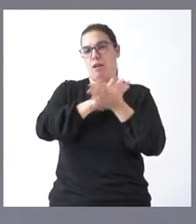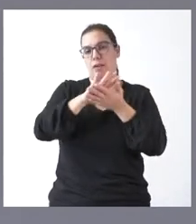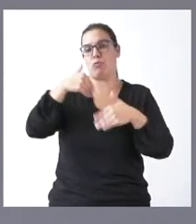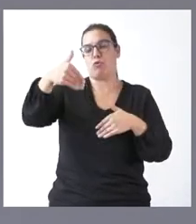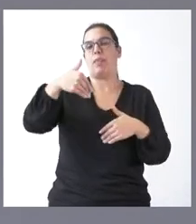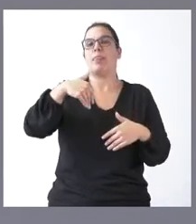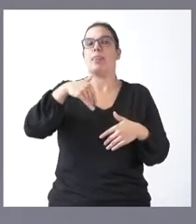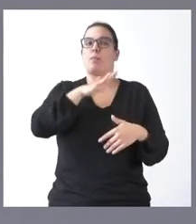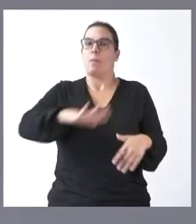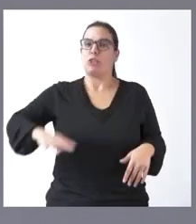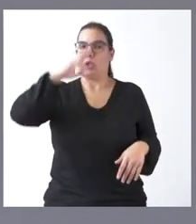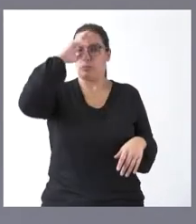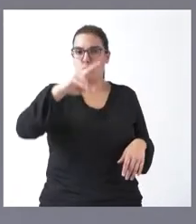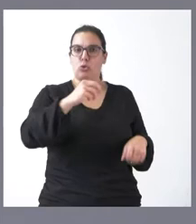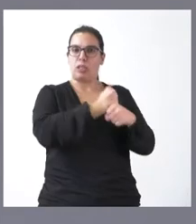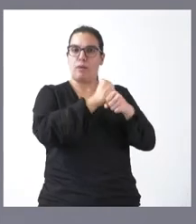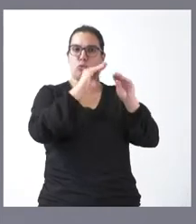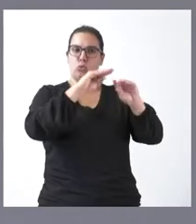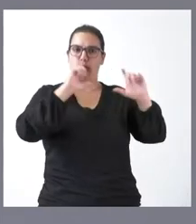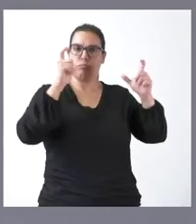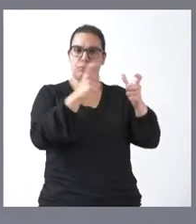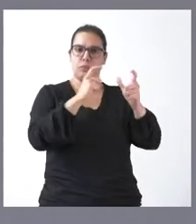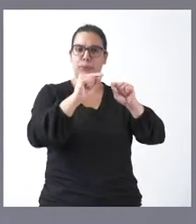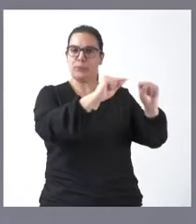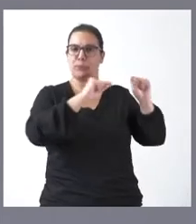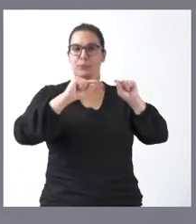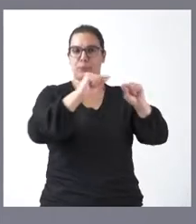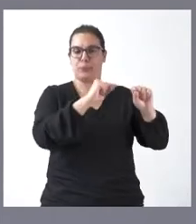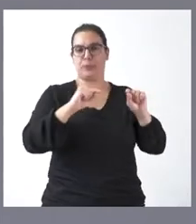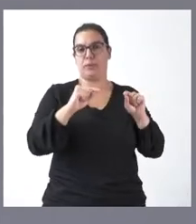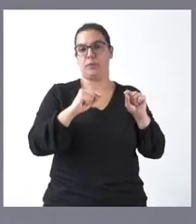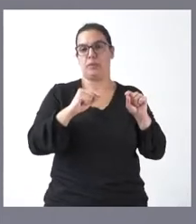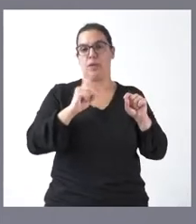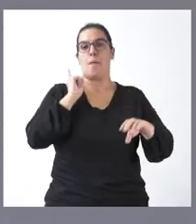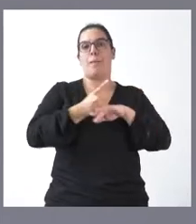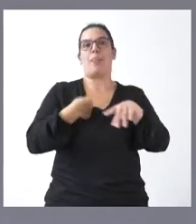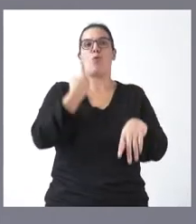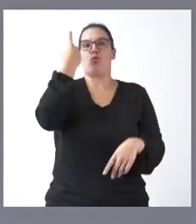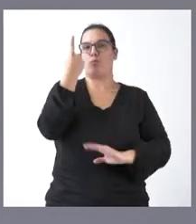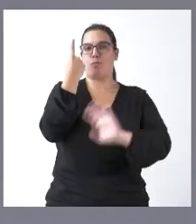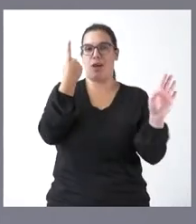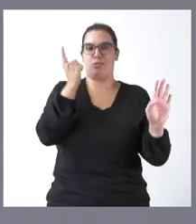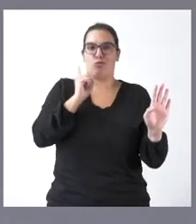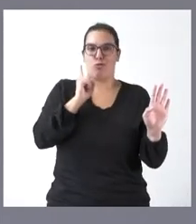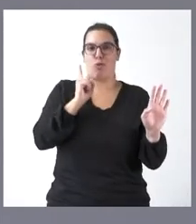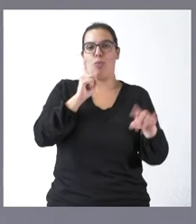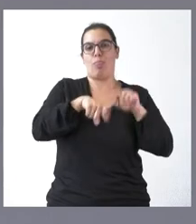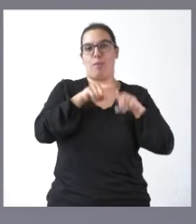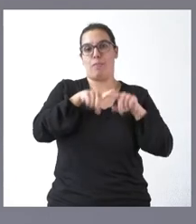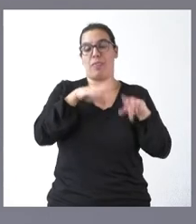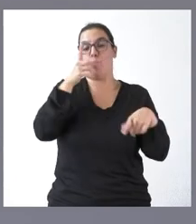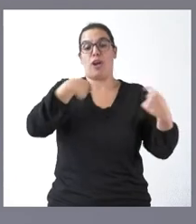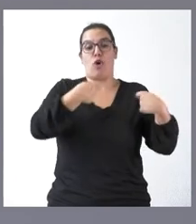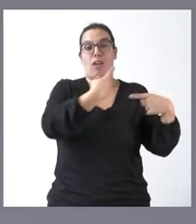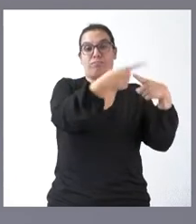vamos a respetuoso con el trabajo de estas mesas y no anticiparnos algo que no depende solo de una de las partes de las mesas de negociación porque cuando negocian